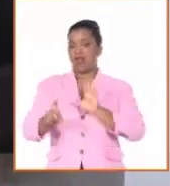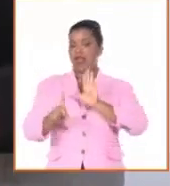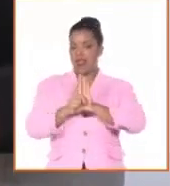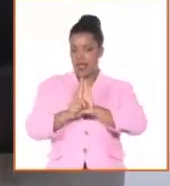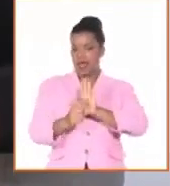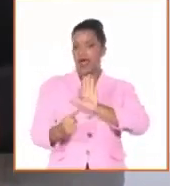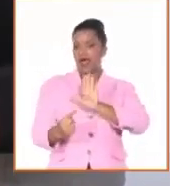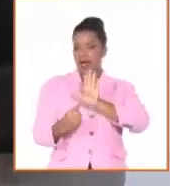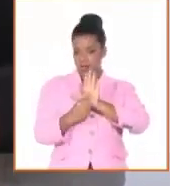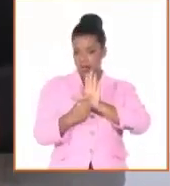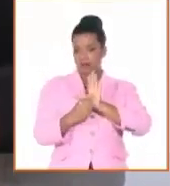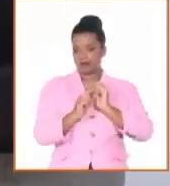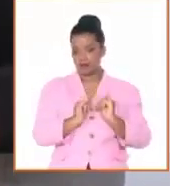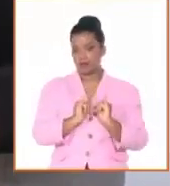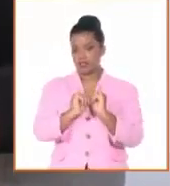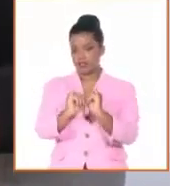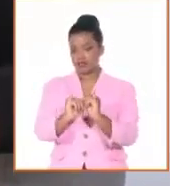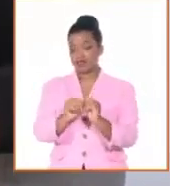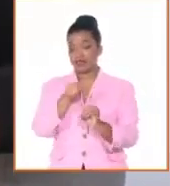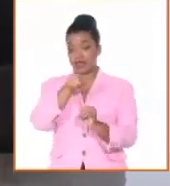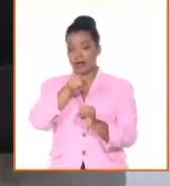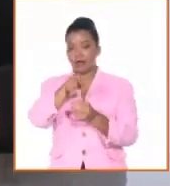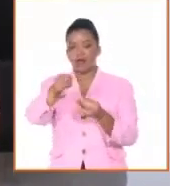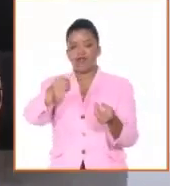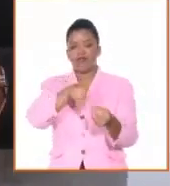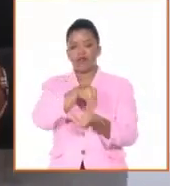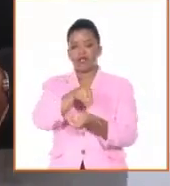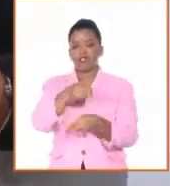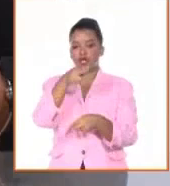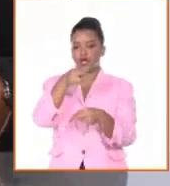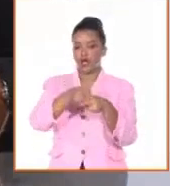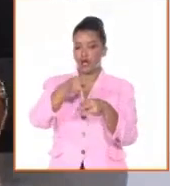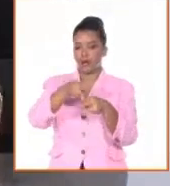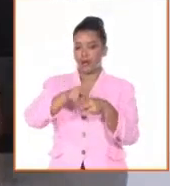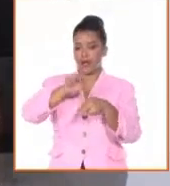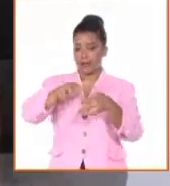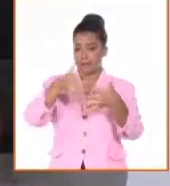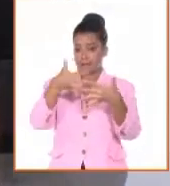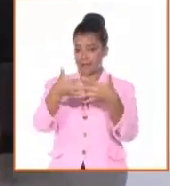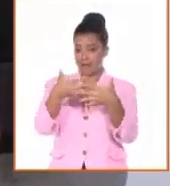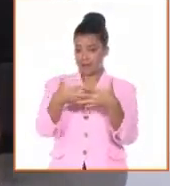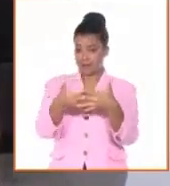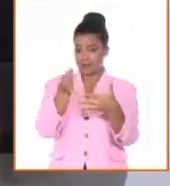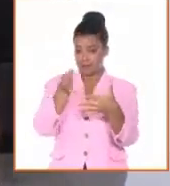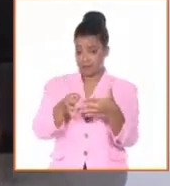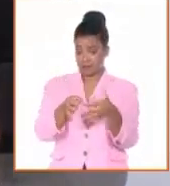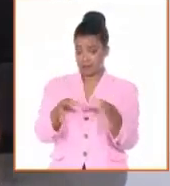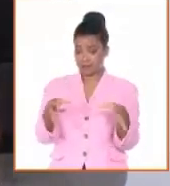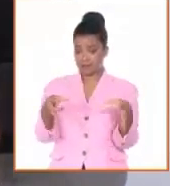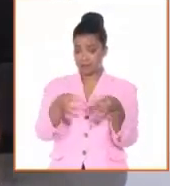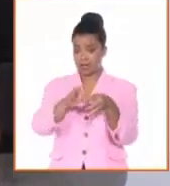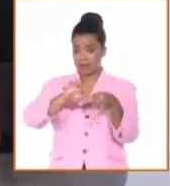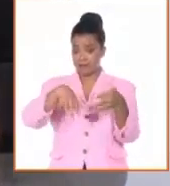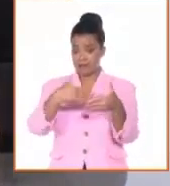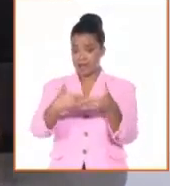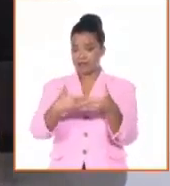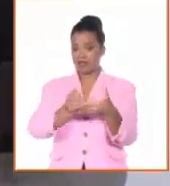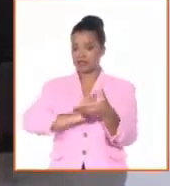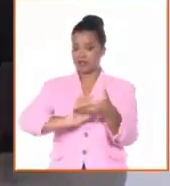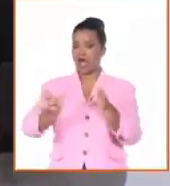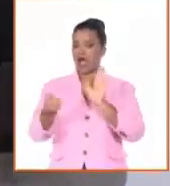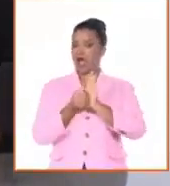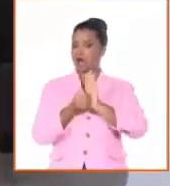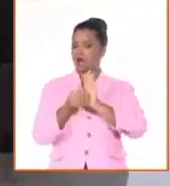en presencia de una modificación de una modificación de este objeto que en un inicio fue aprobado en sus